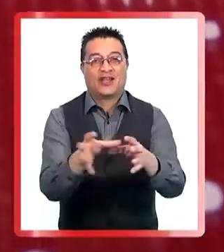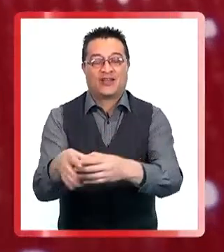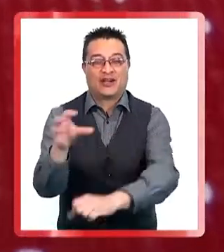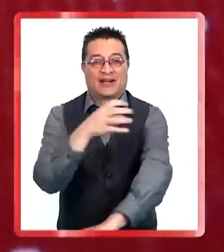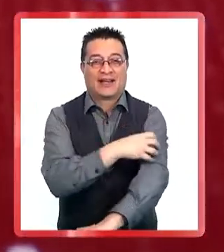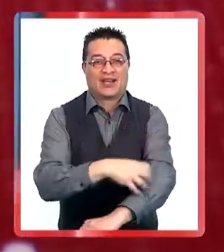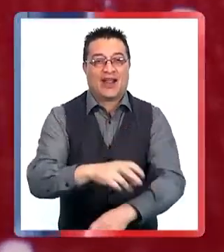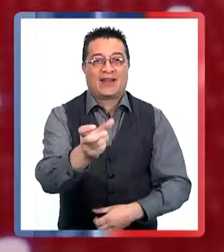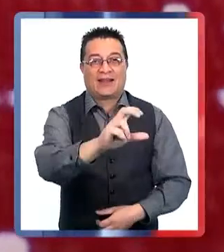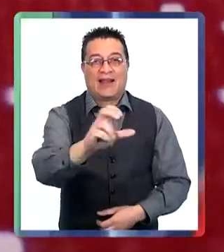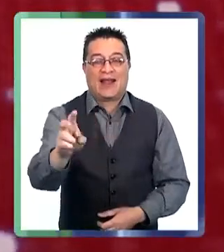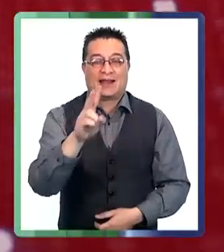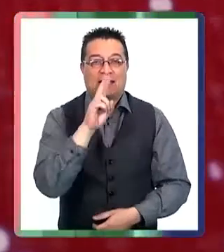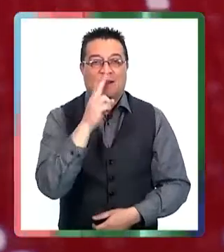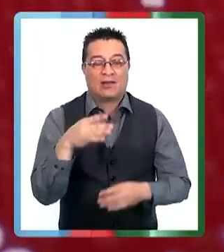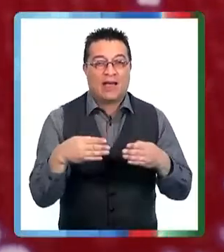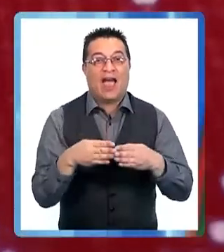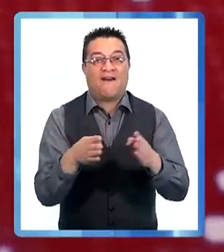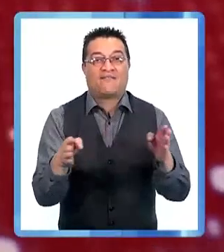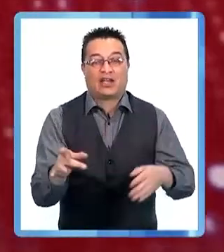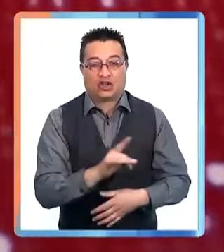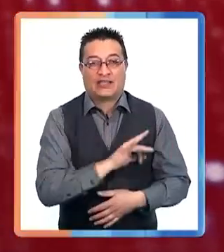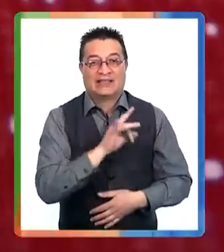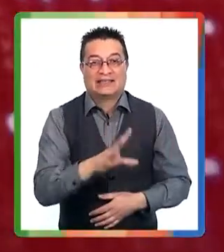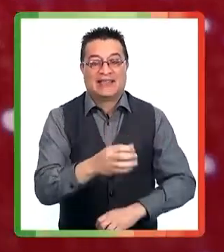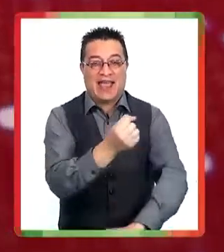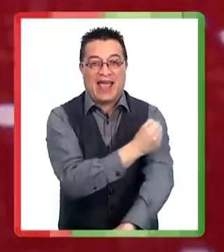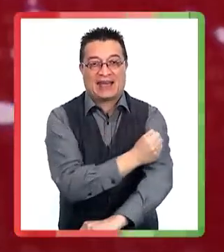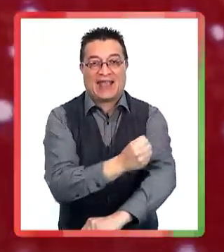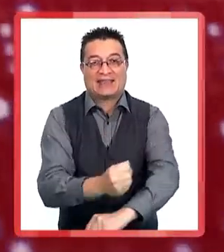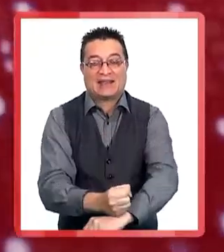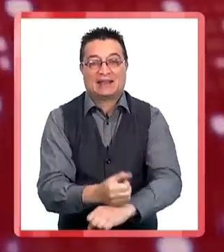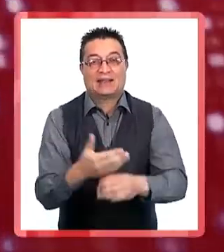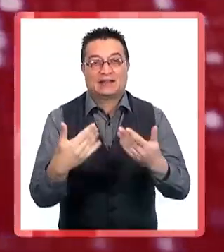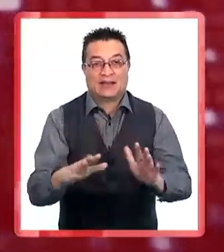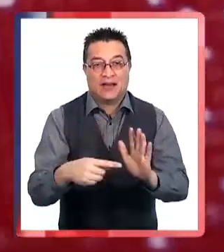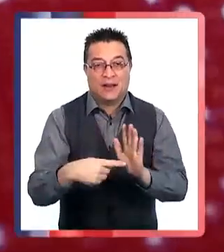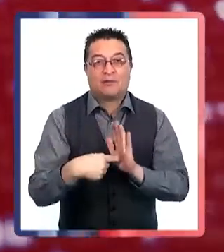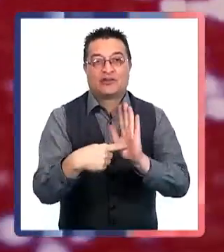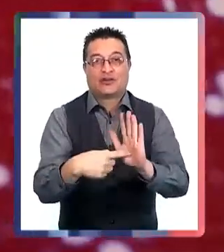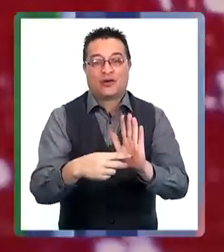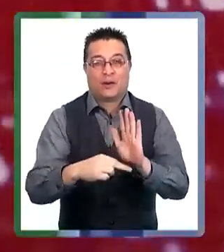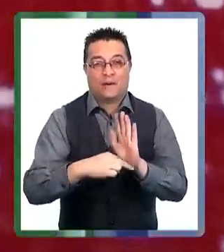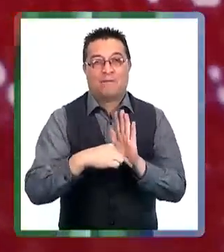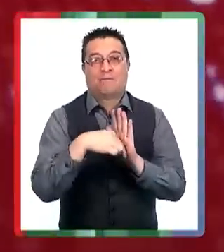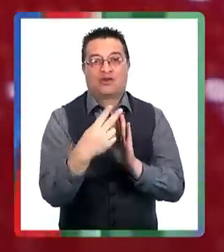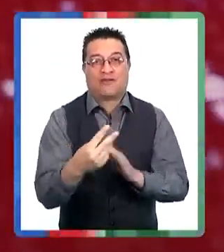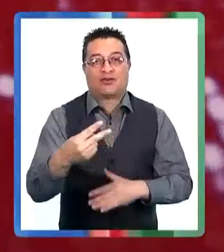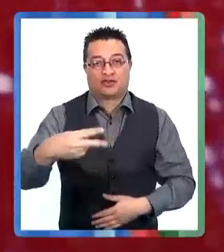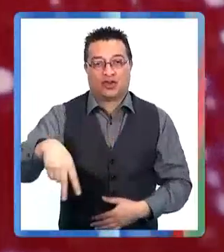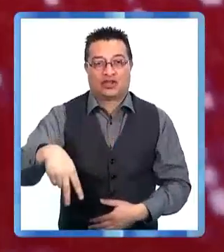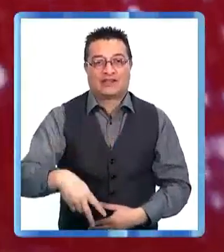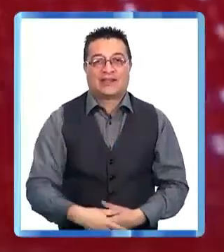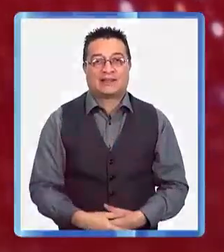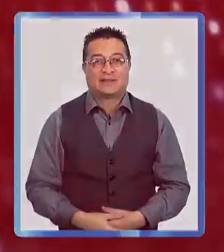Asociación Regional de Canales de Televisión de Señal Abierta de Chile, Arcatel, presentó Portavoz Noticias.